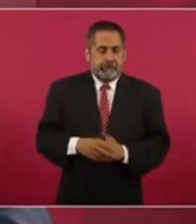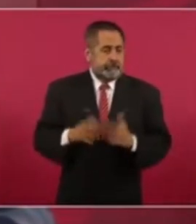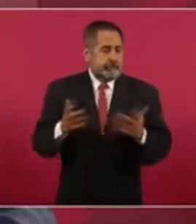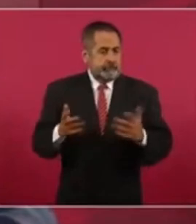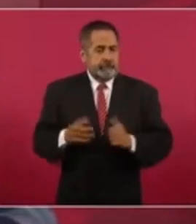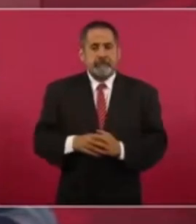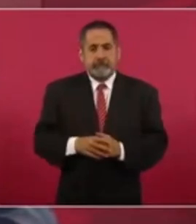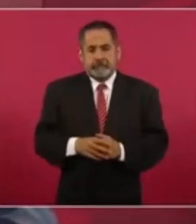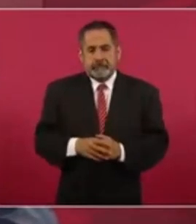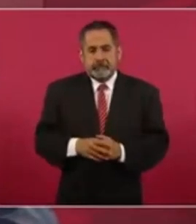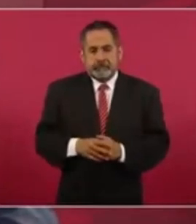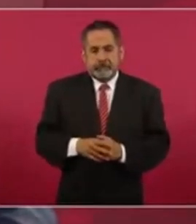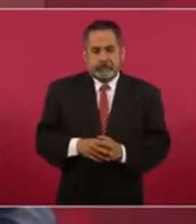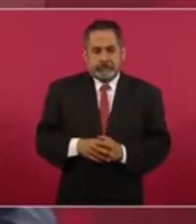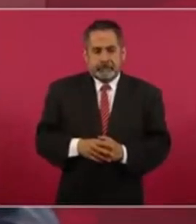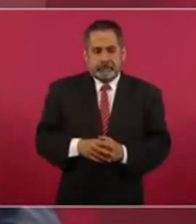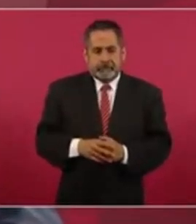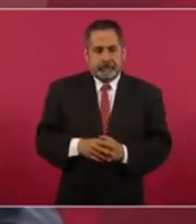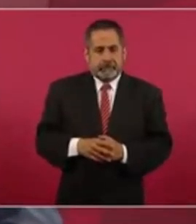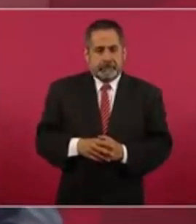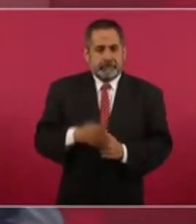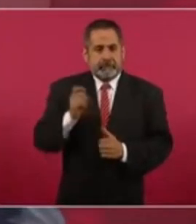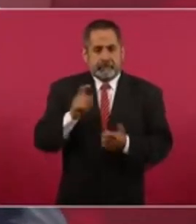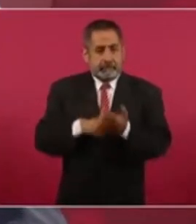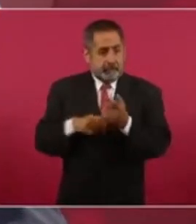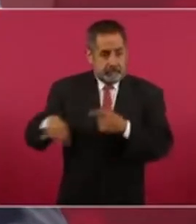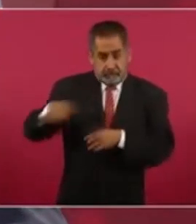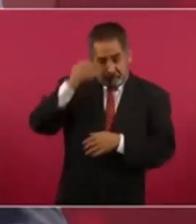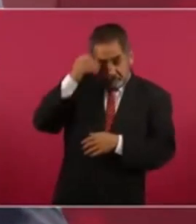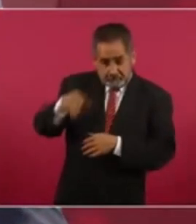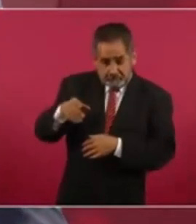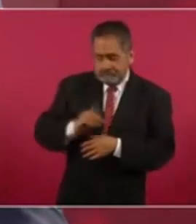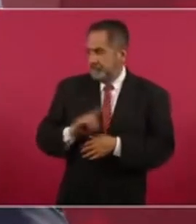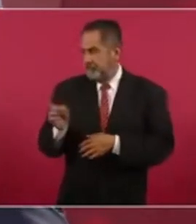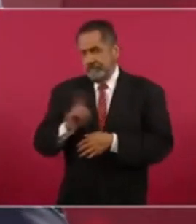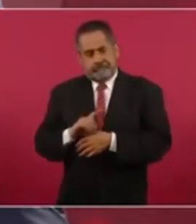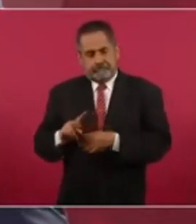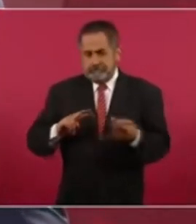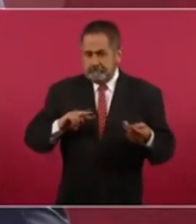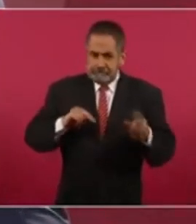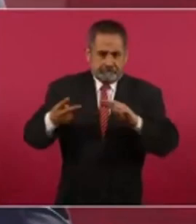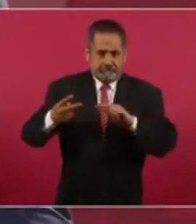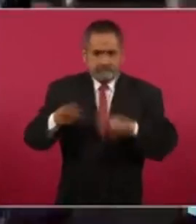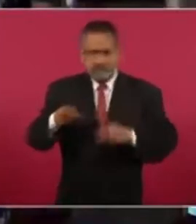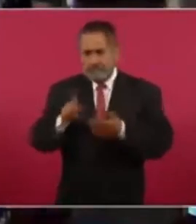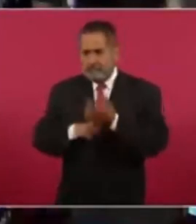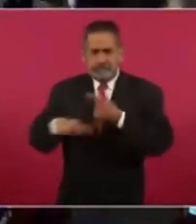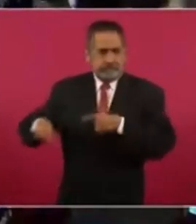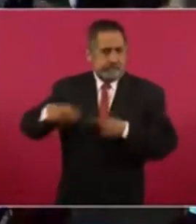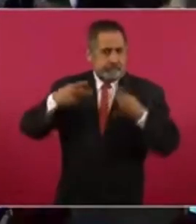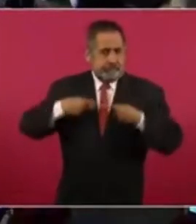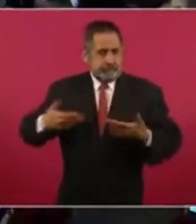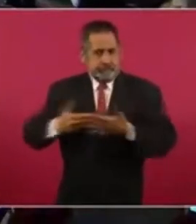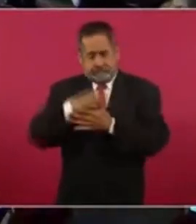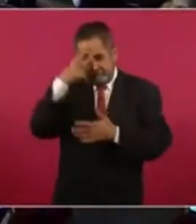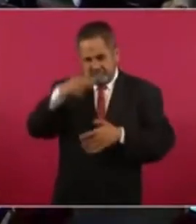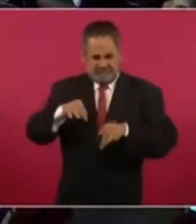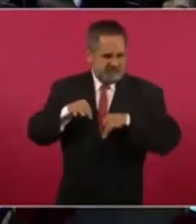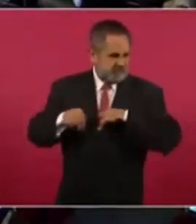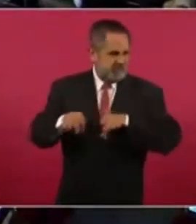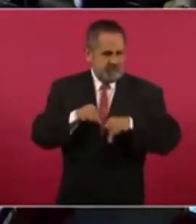Entonces, ¿qué flojos van a ser? Al contrario, el pueblo de México es muy